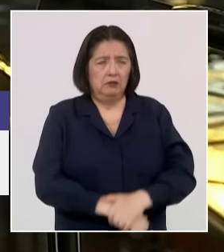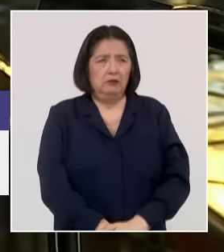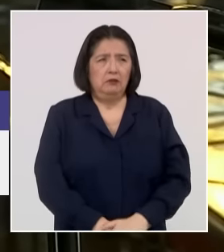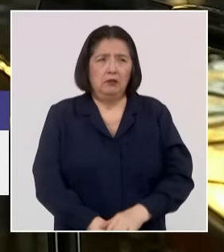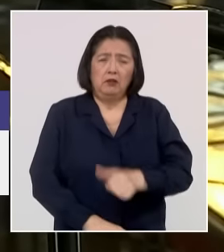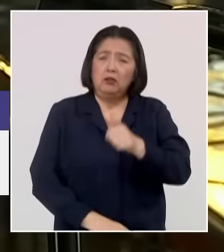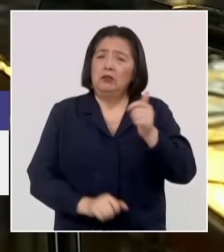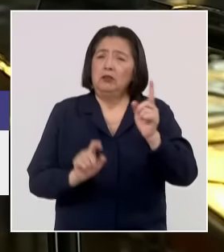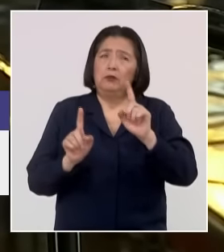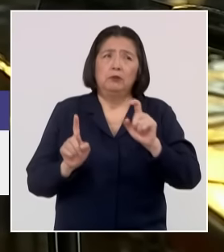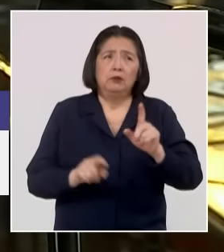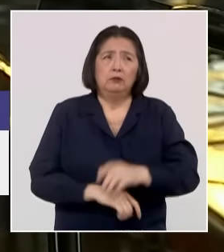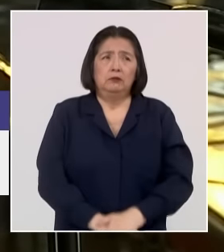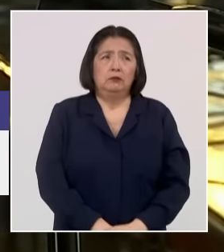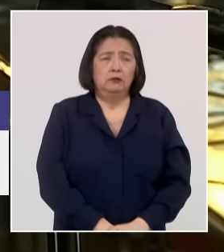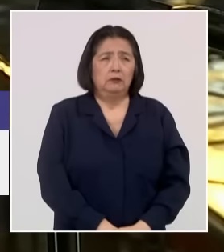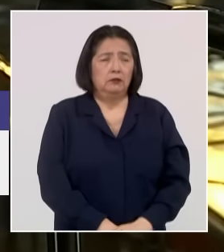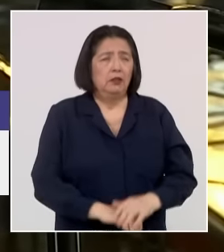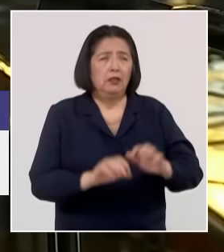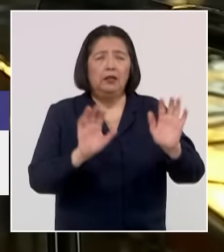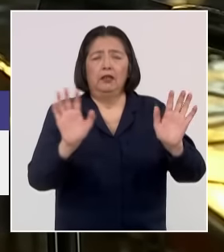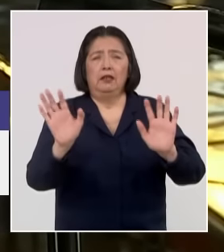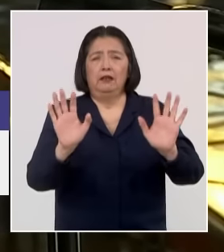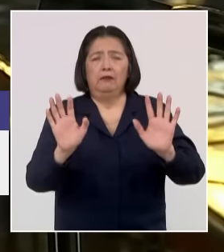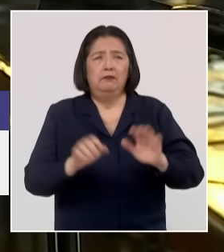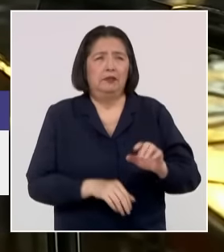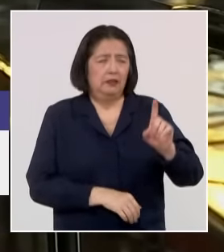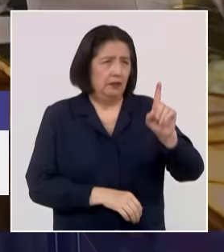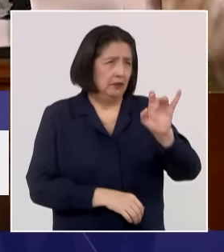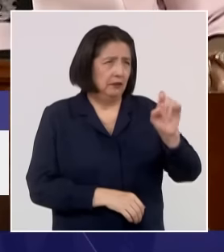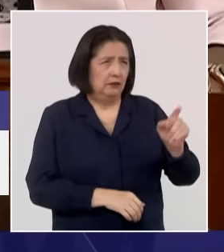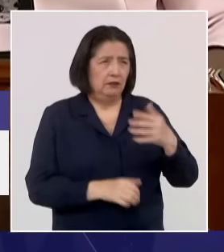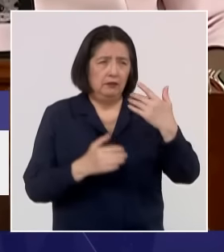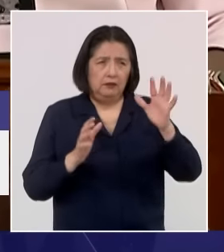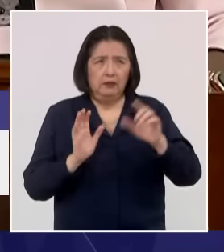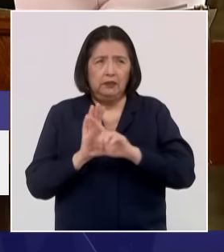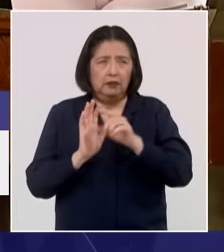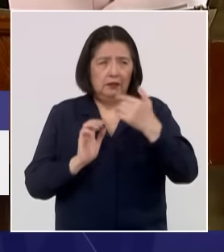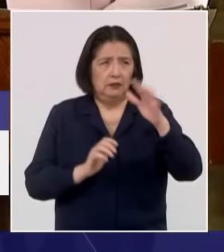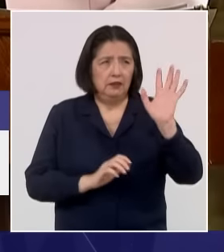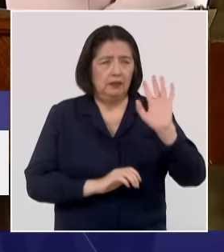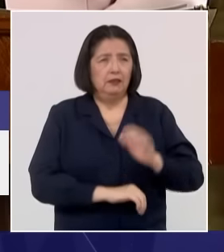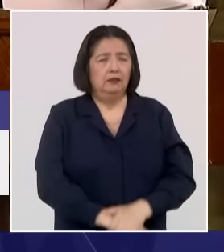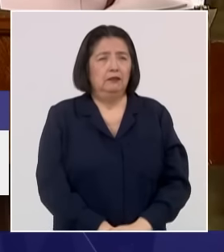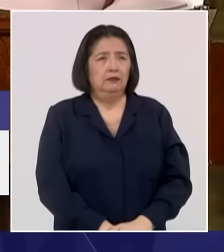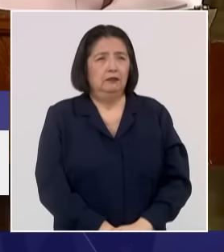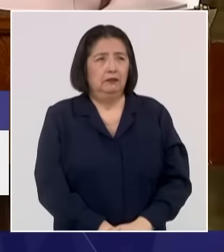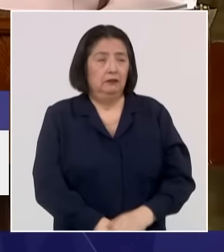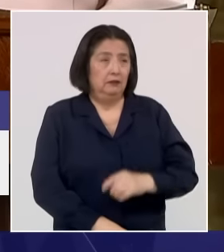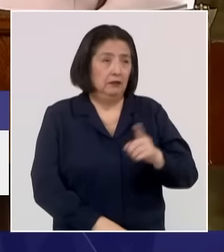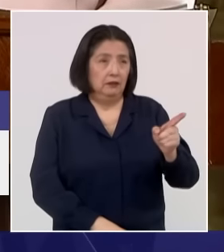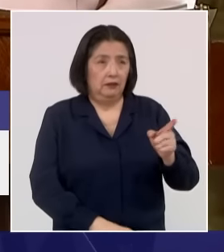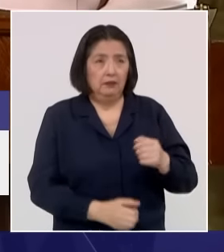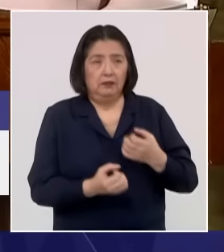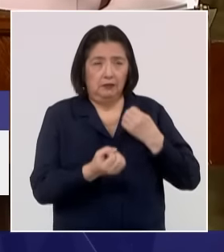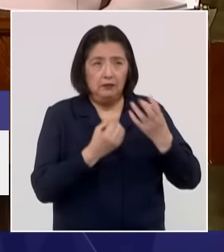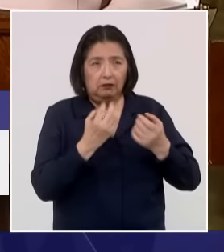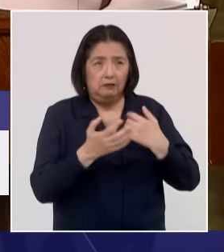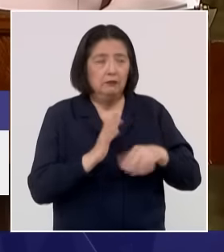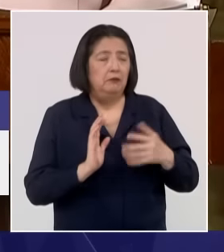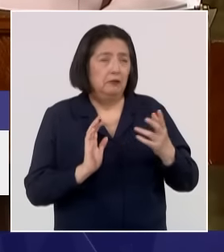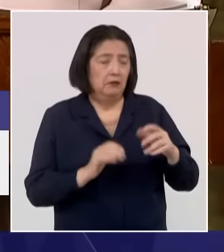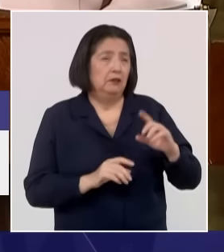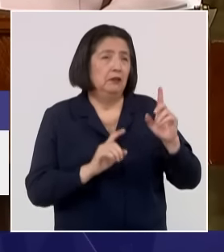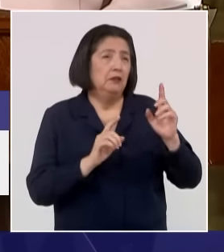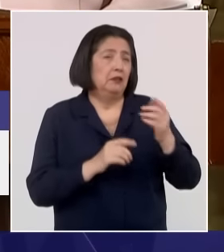¿Alguna otra pregunta? A ver, exitosa, porque ya contesté Canal Latina. Así. Bueno, ahí escuchábamos las declaraciones de la presidenta. Interesante